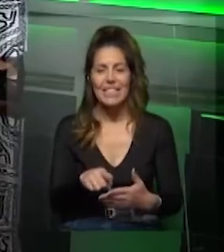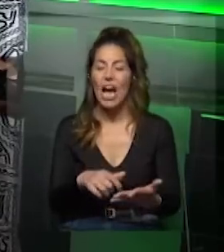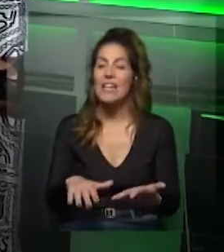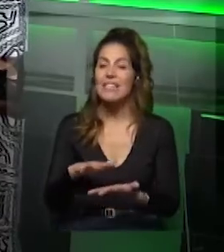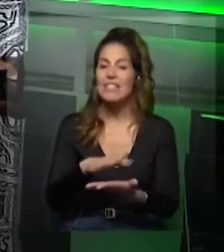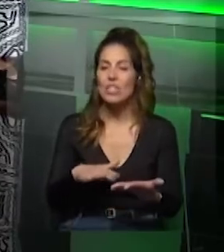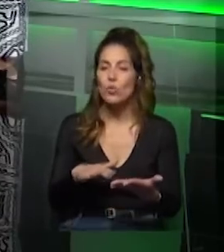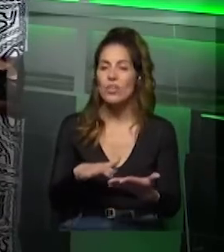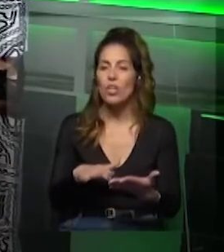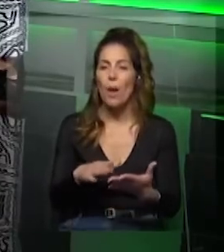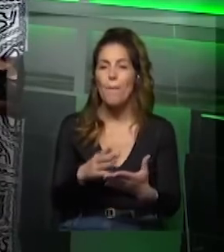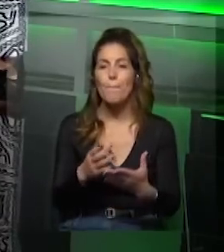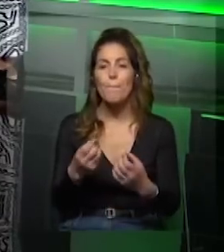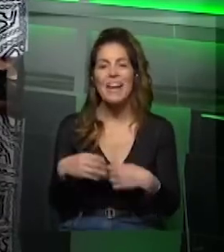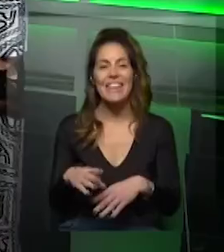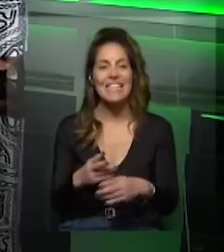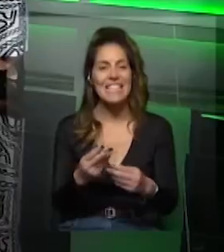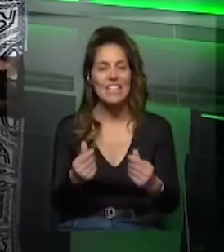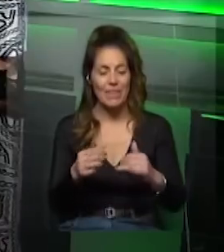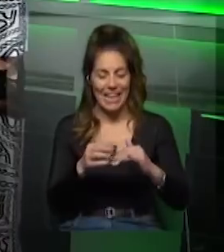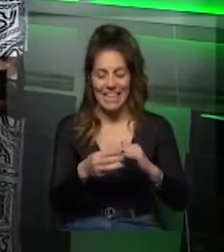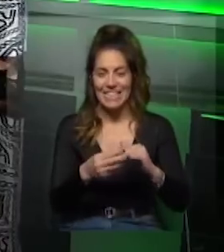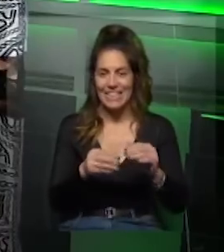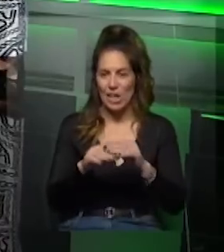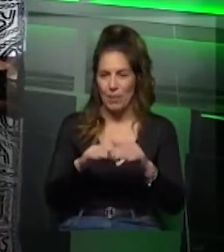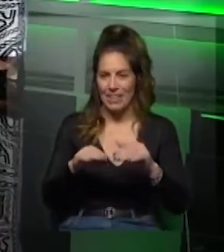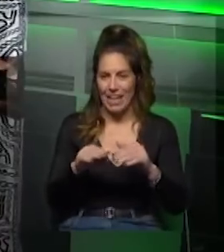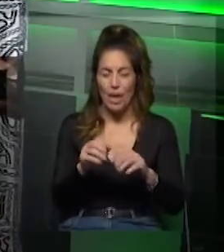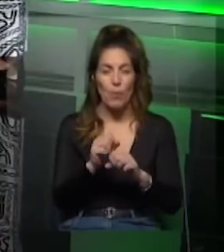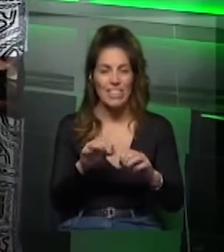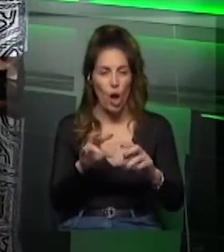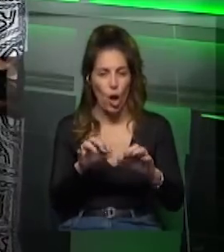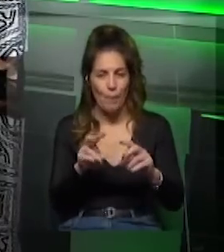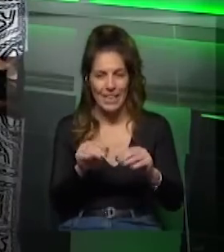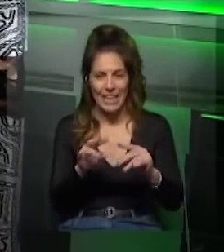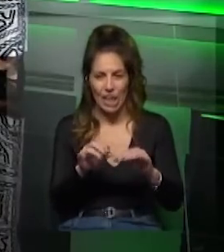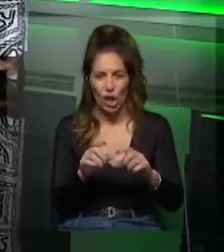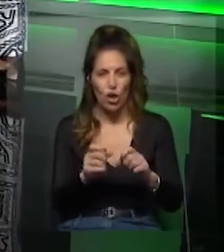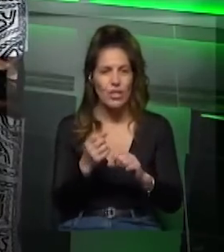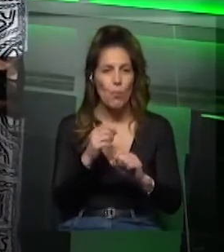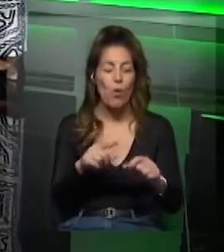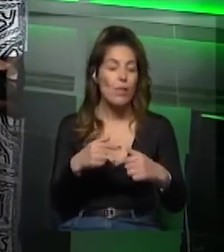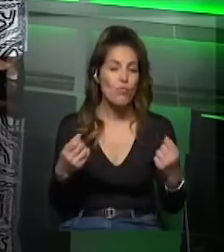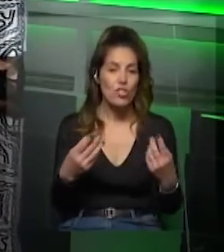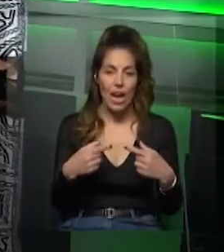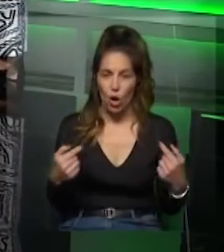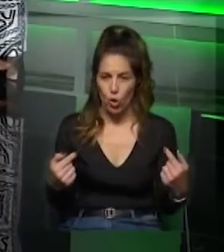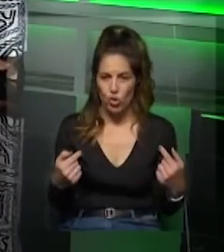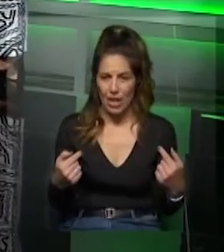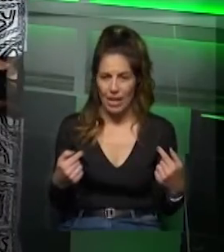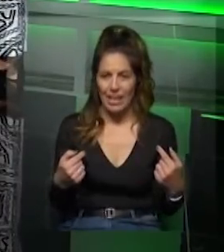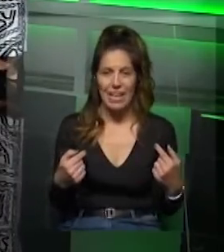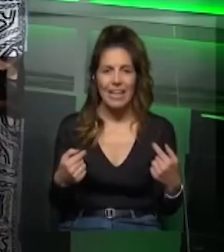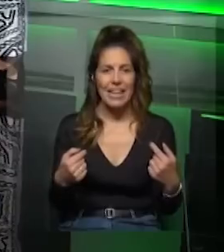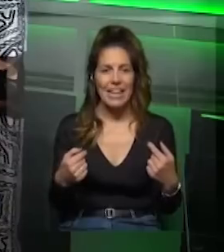que perdés la sensibilidad en las extremidades no que pueden ser con hormigueo o sin hormigueo y se pueden deber a muchas cosas pero el tema es que está en en el